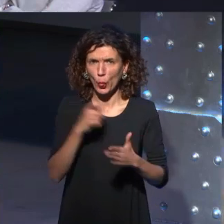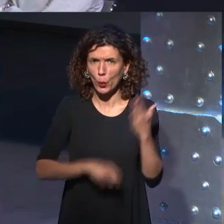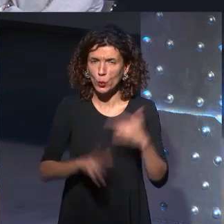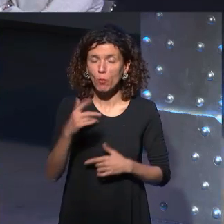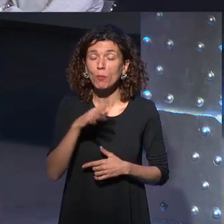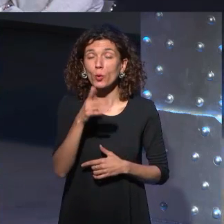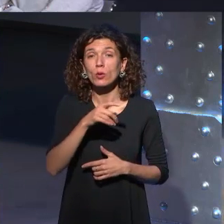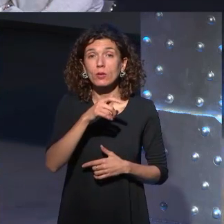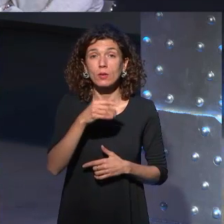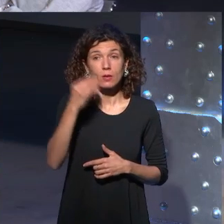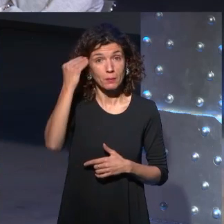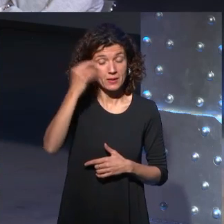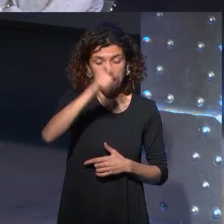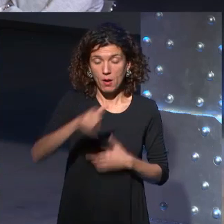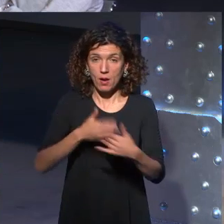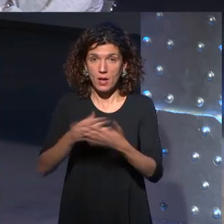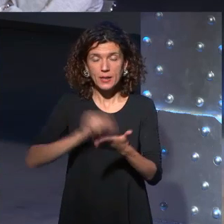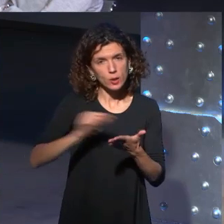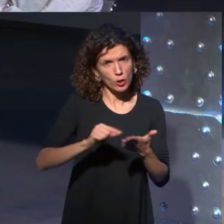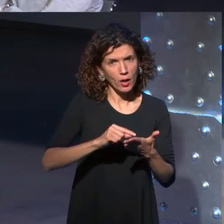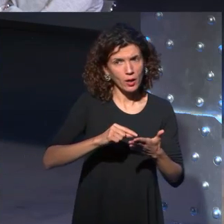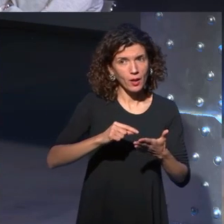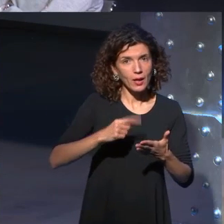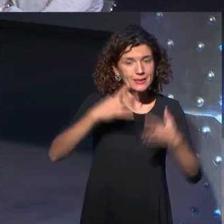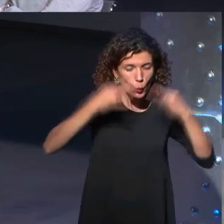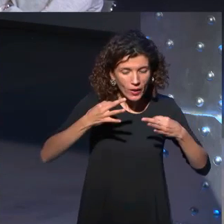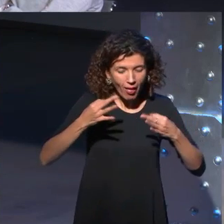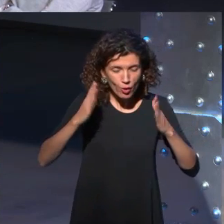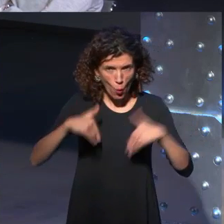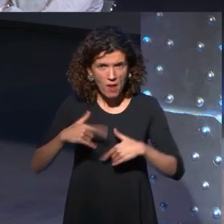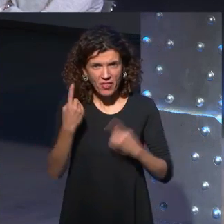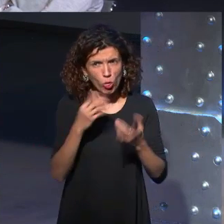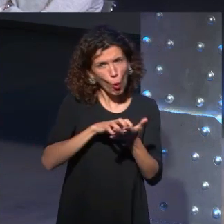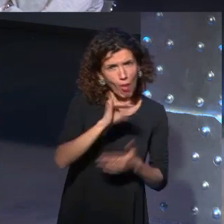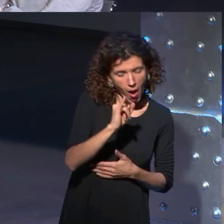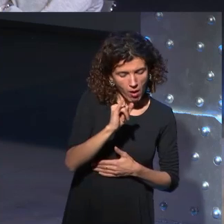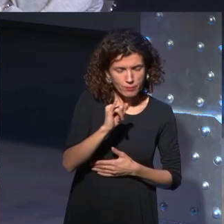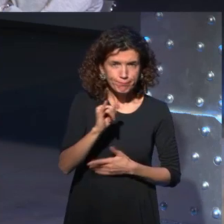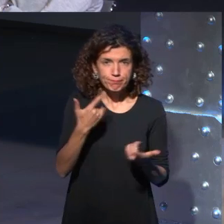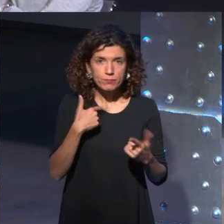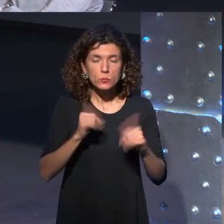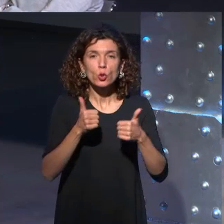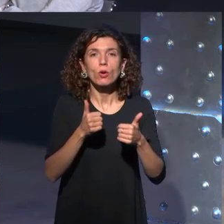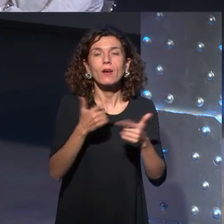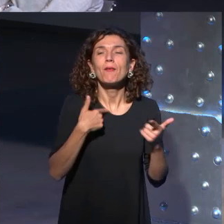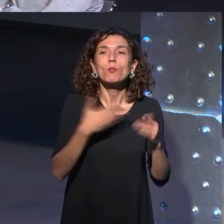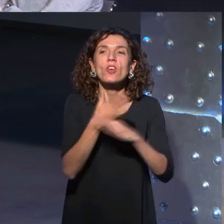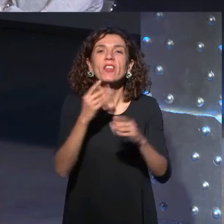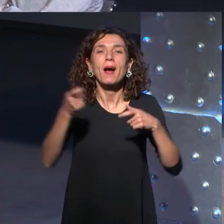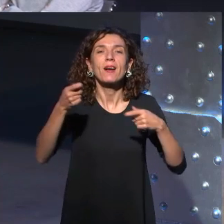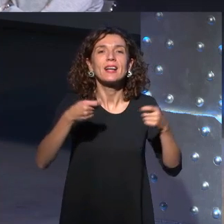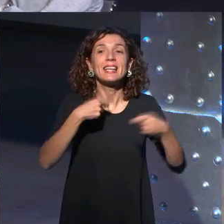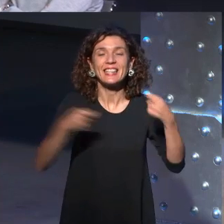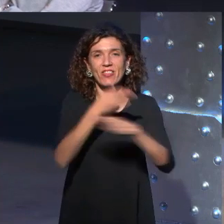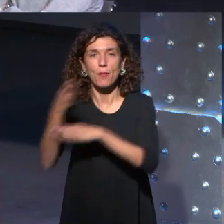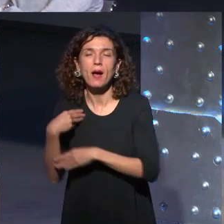aunque no lo crean los escritores, tenemos nuestras inseguridades. Entonces nos metemos a las librerías y nos ponemos en una esquinita a ver quién agarra tu libro.